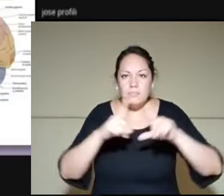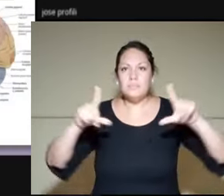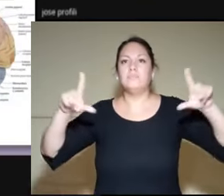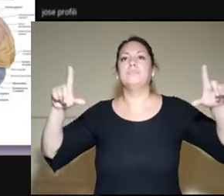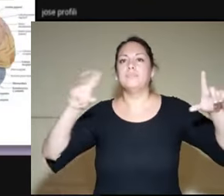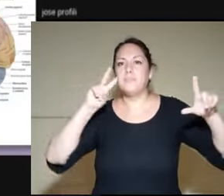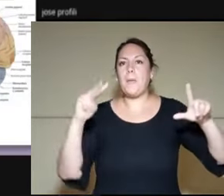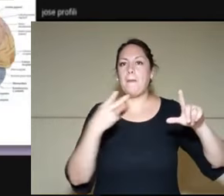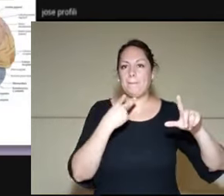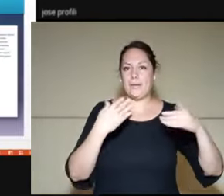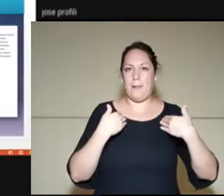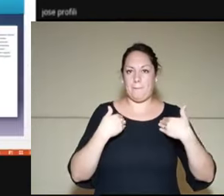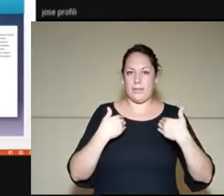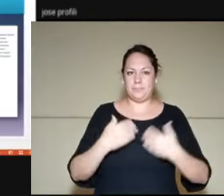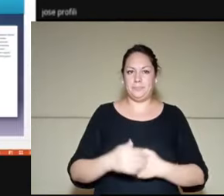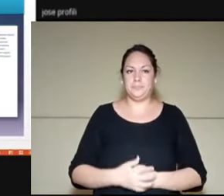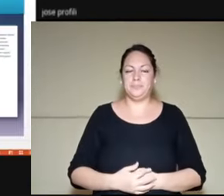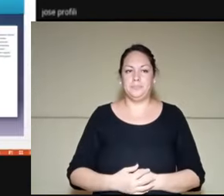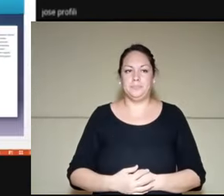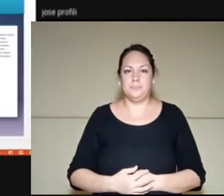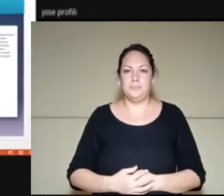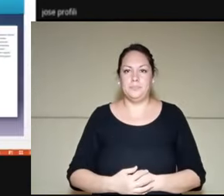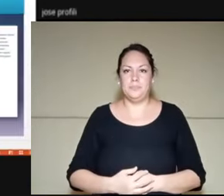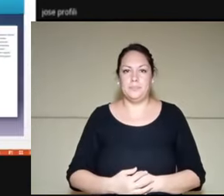vamos a que me vean en la cámara.